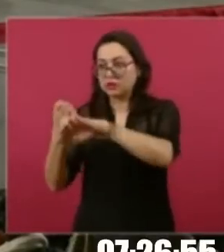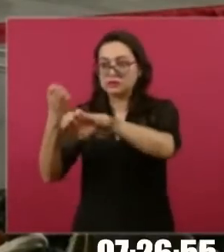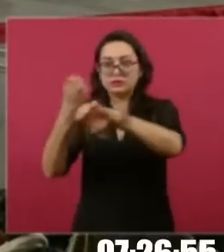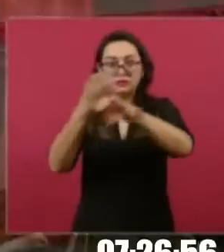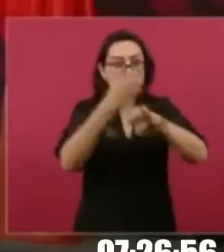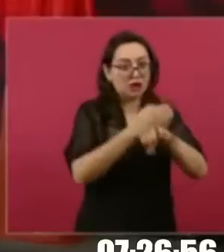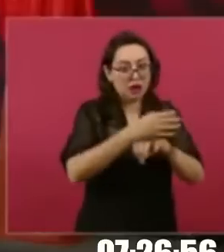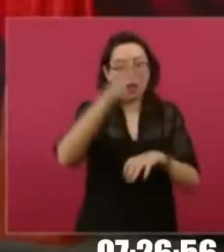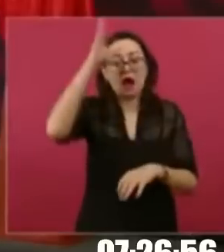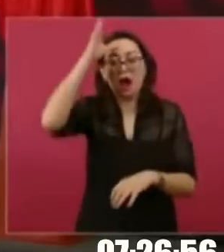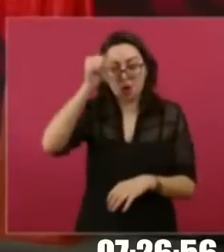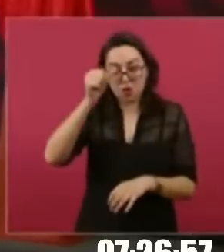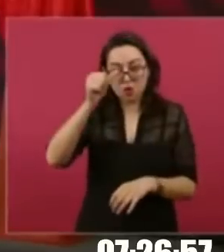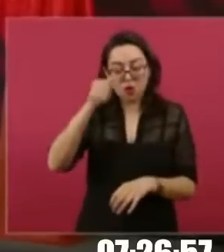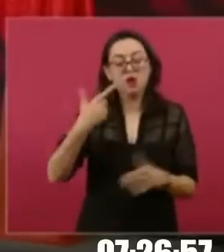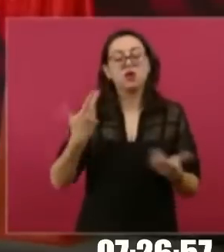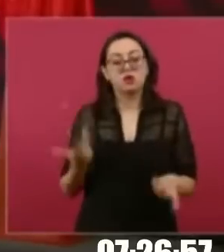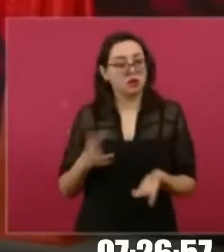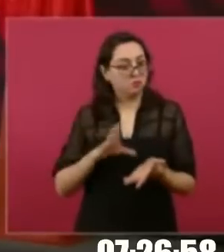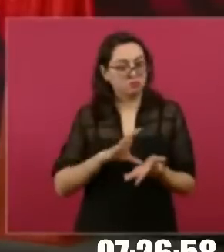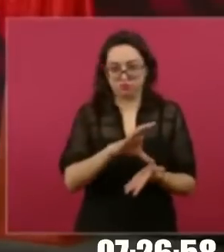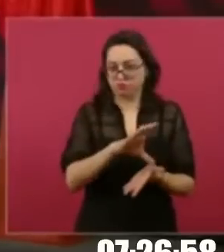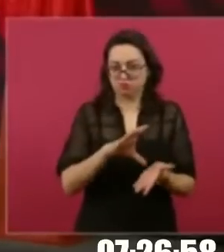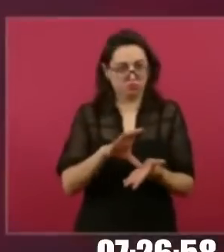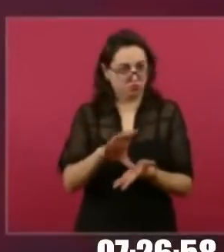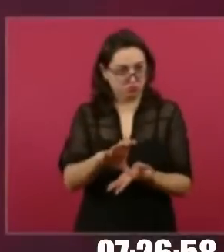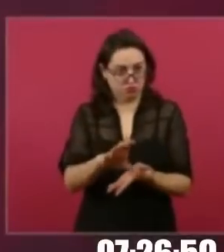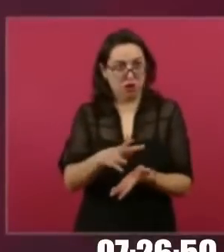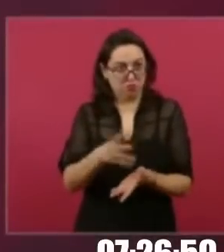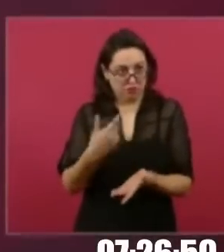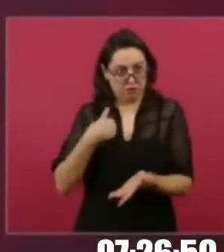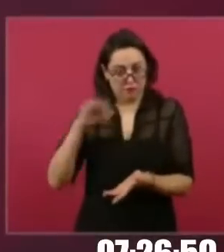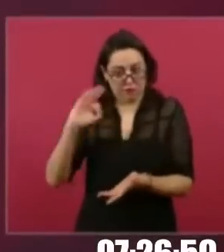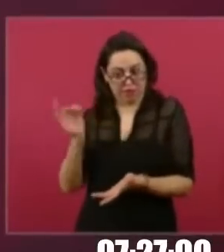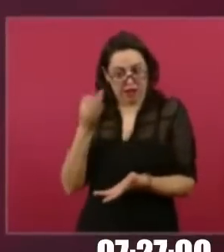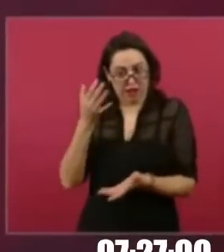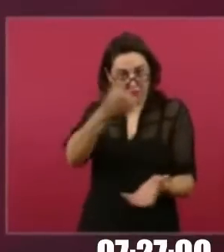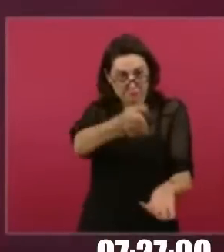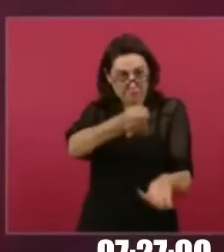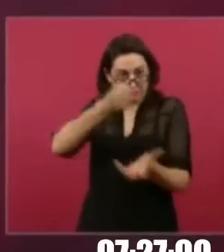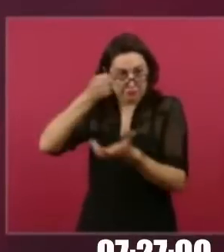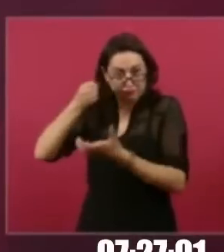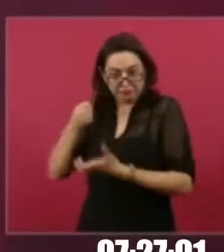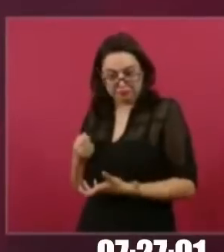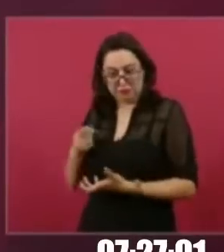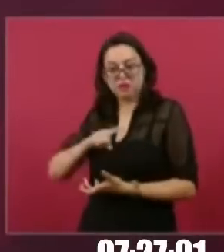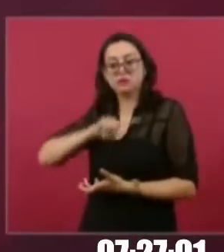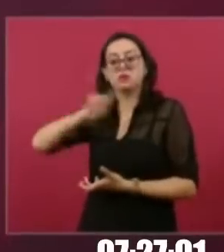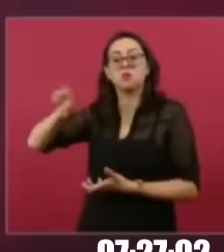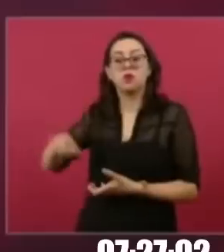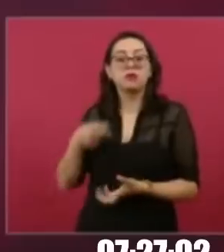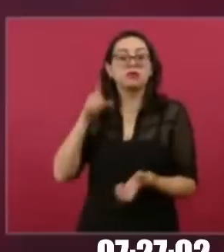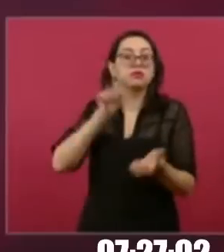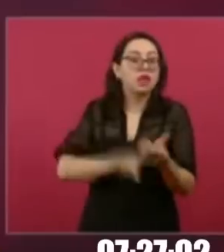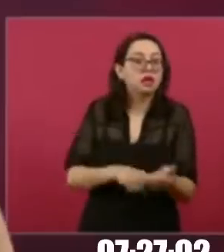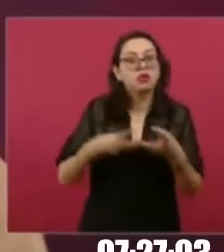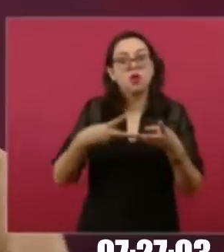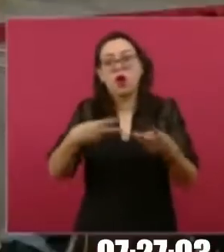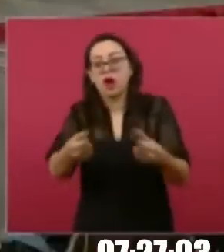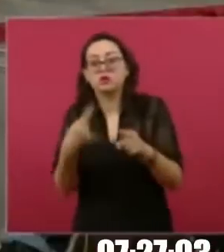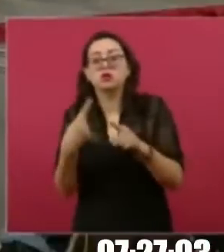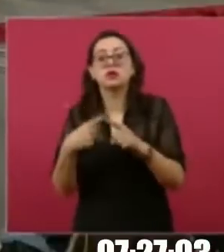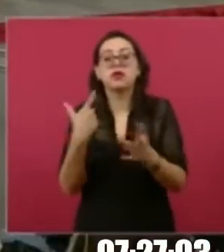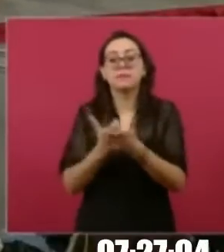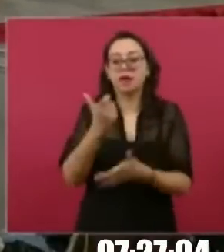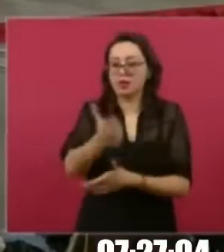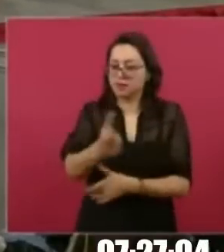estas nóminas estatales que se transfieren a bienestar estamos hablando de una conciliación de un total de